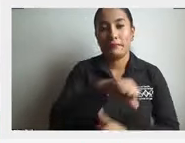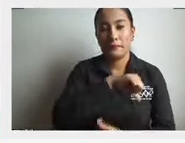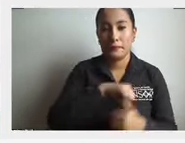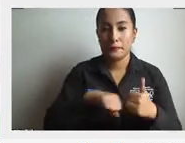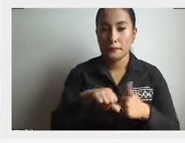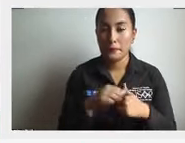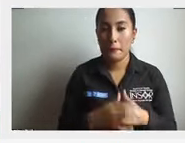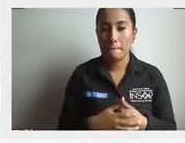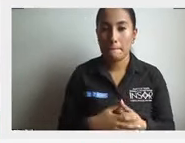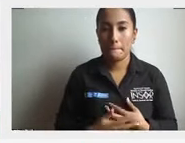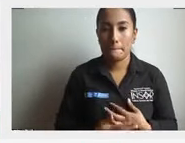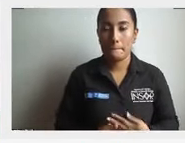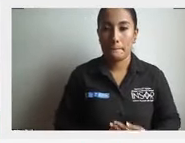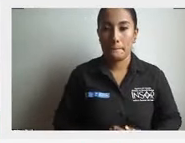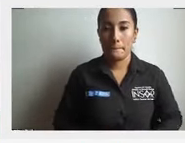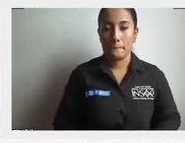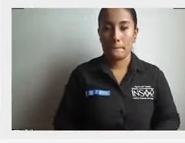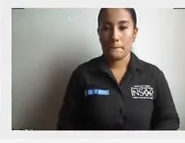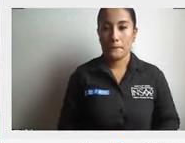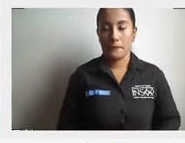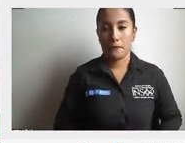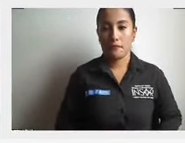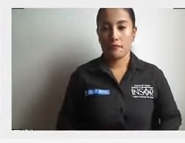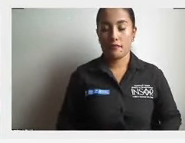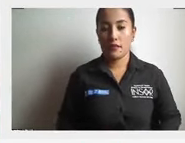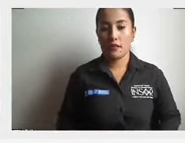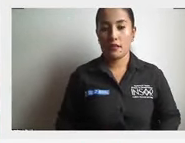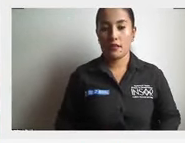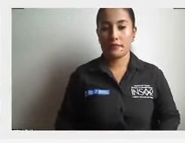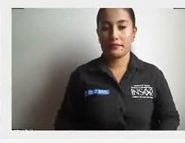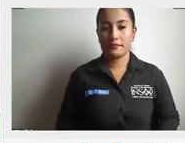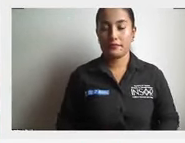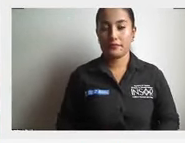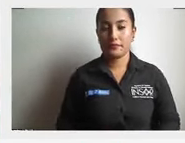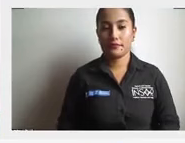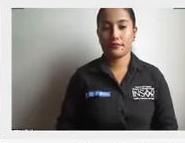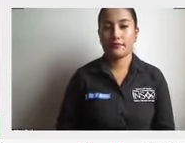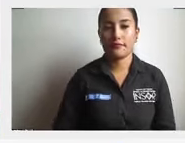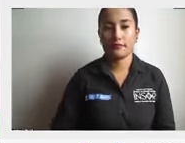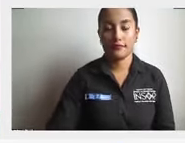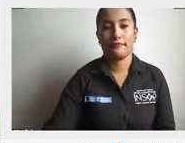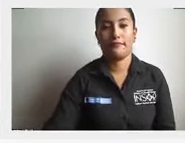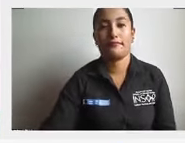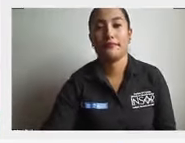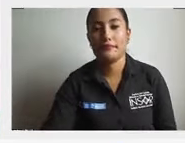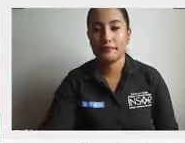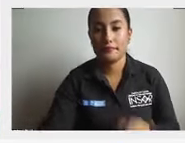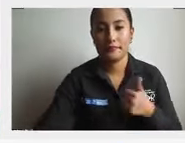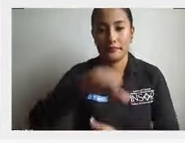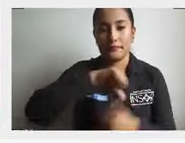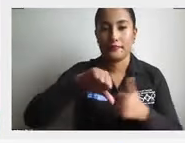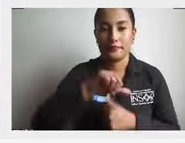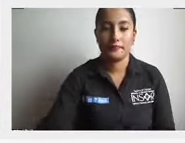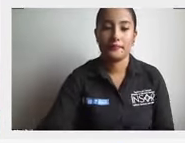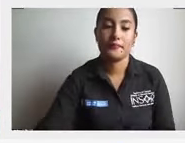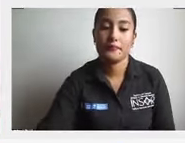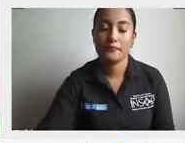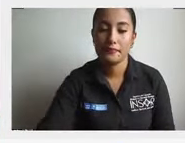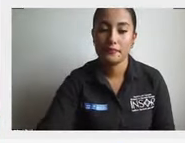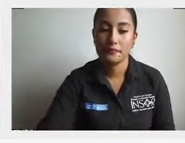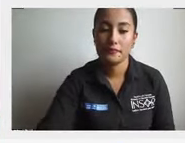iban nunca a la escuela o que nunca han ido, hoy han aprendido mucho con la televisión, porque nunca habían tenido la